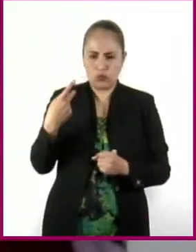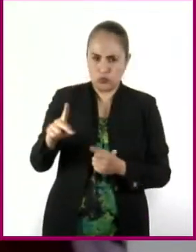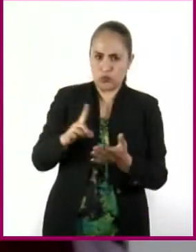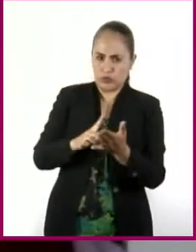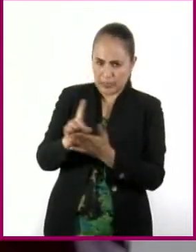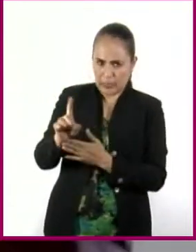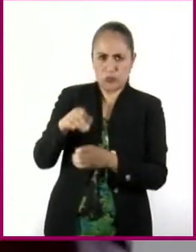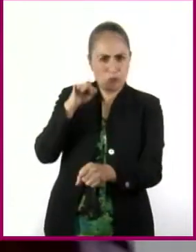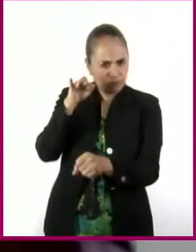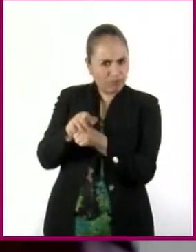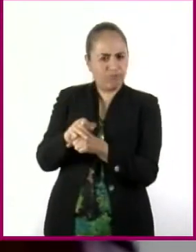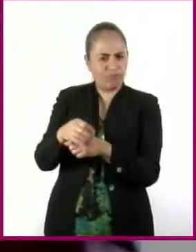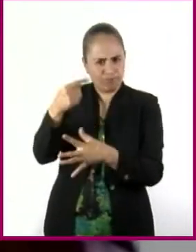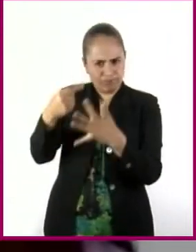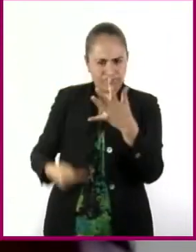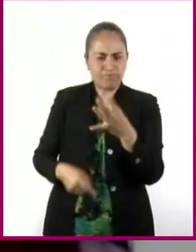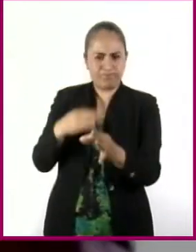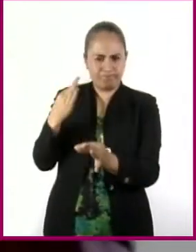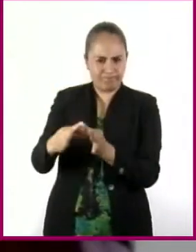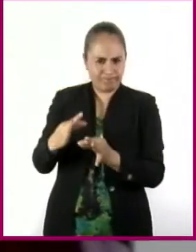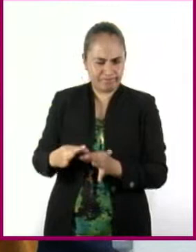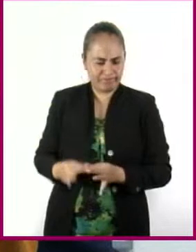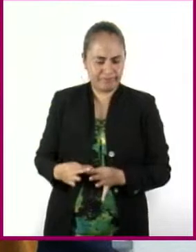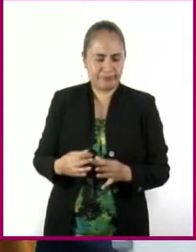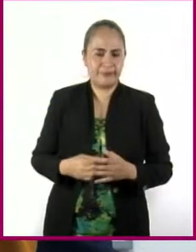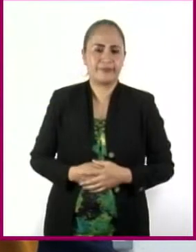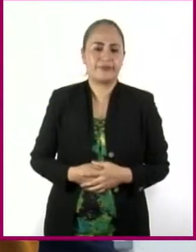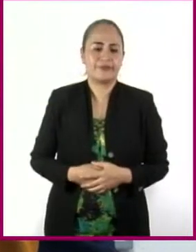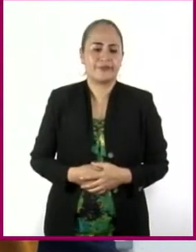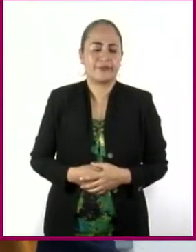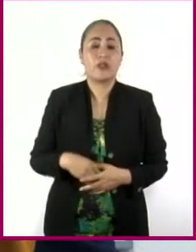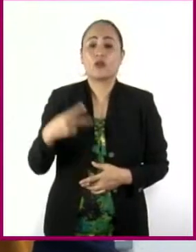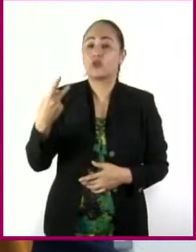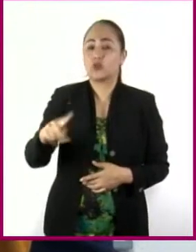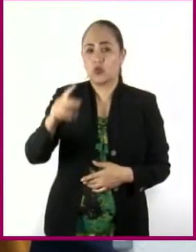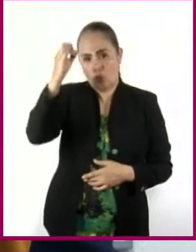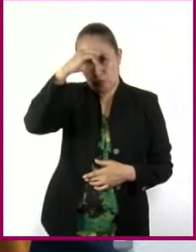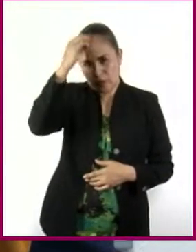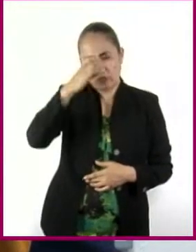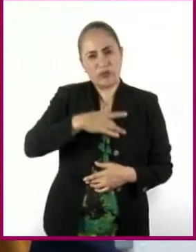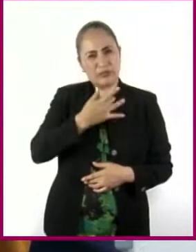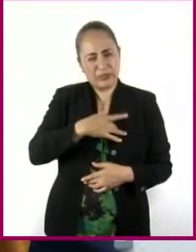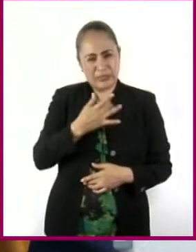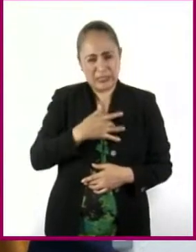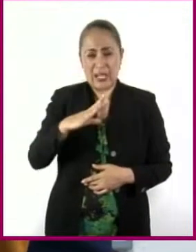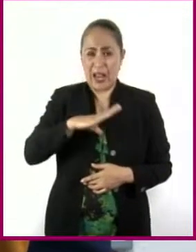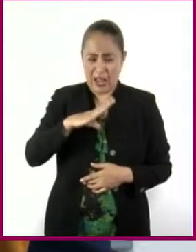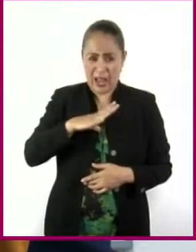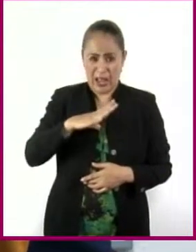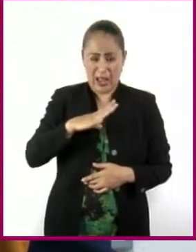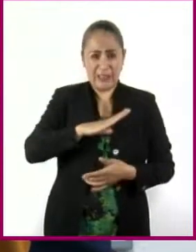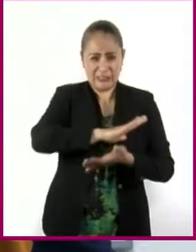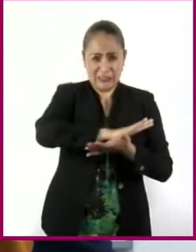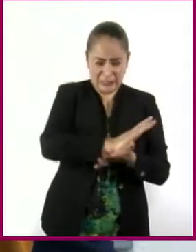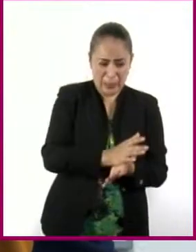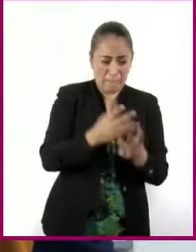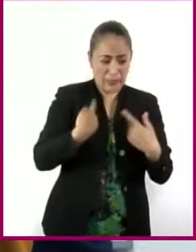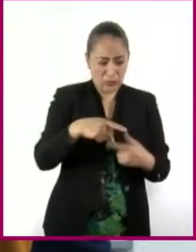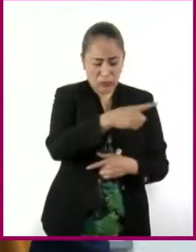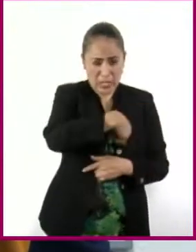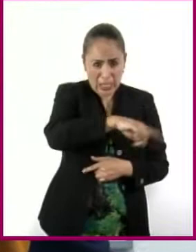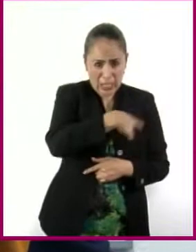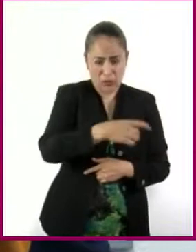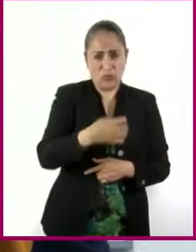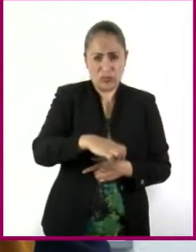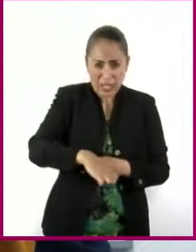de las personas mayores. En su opinión, ¿existe una discriminación hacia los adultos mayores por su edad